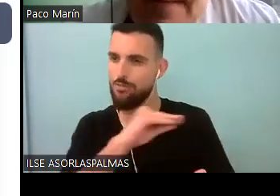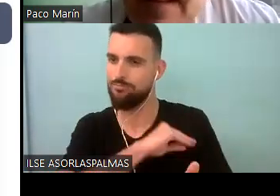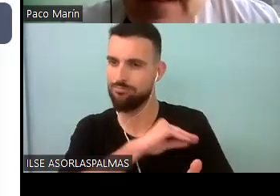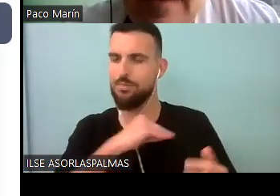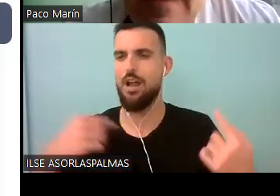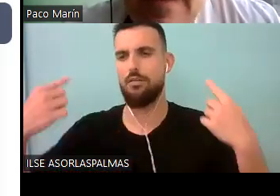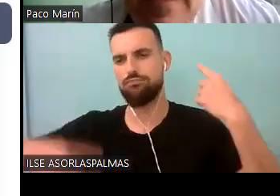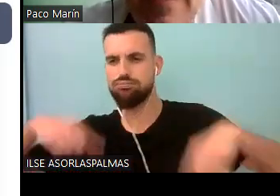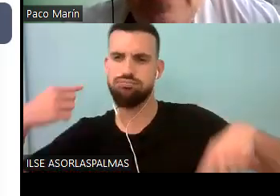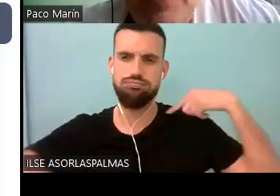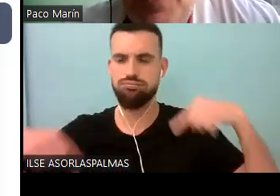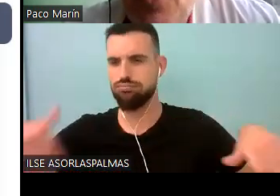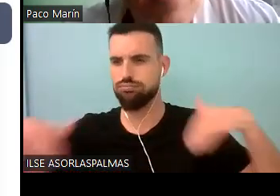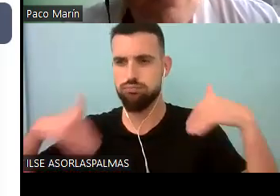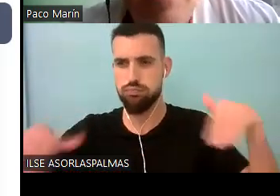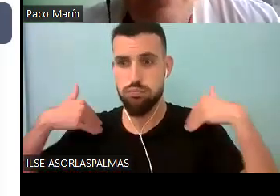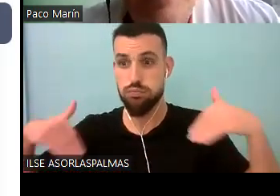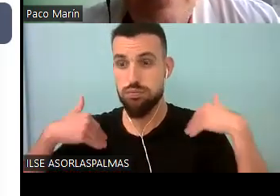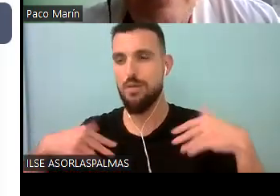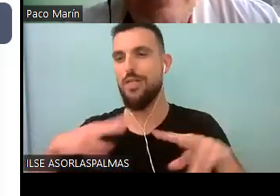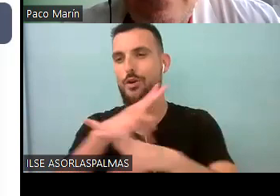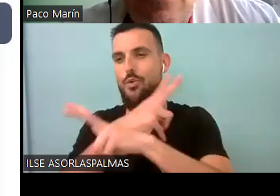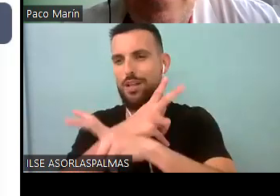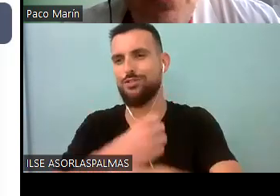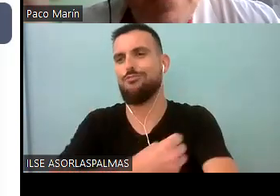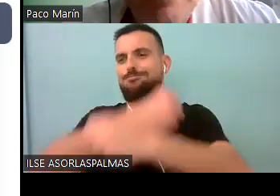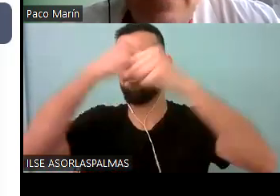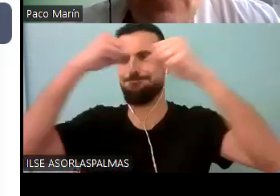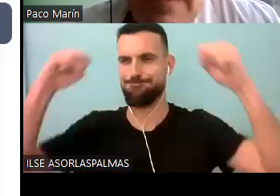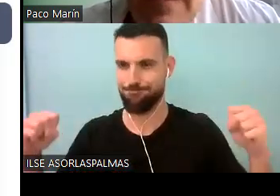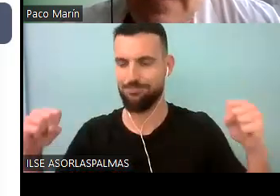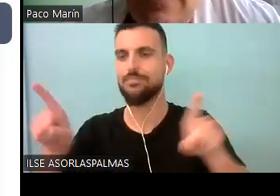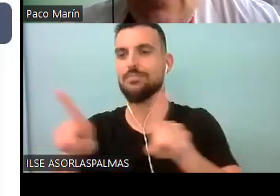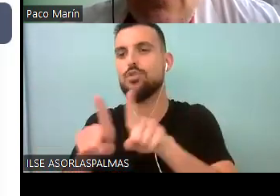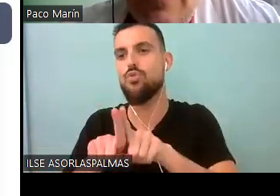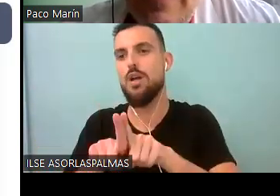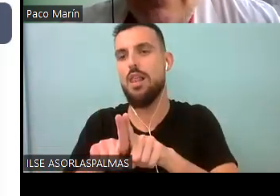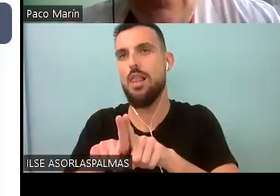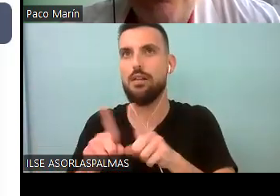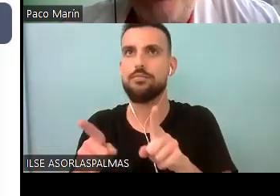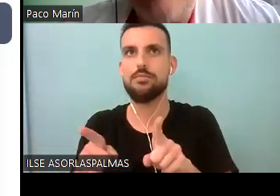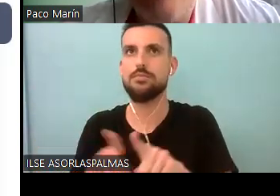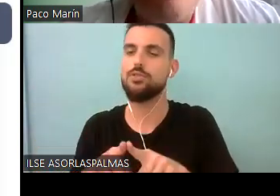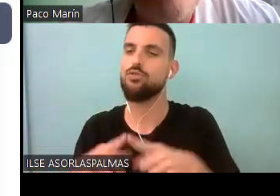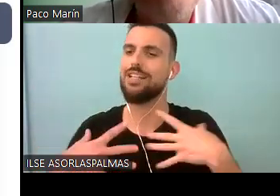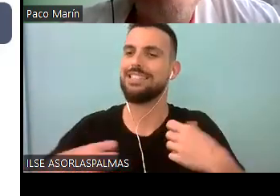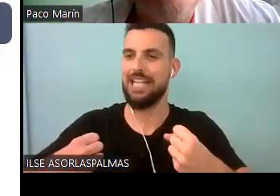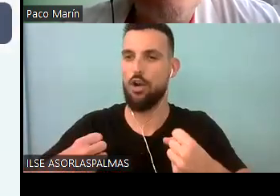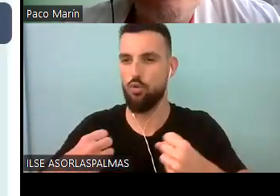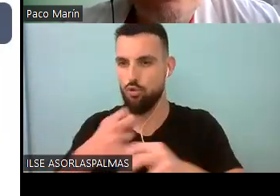físico es quizás el secreto mejor guardado del organismo para tener una salud ósea